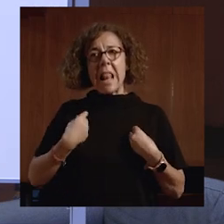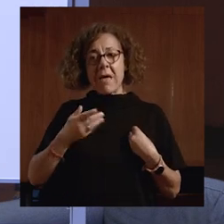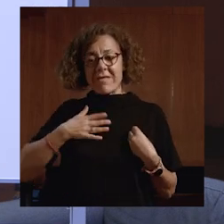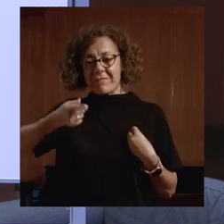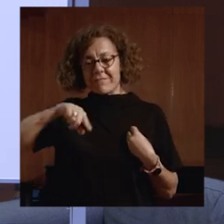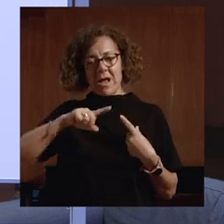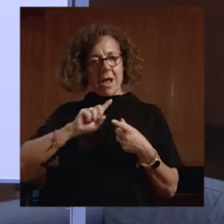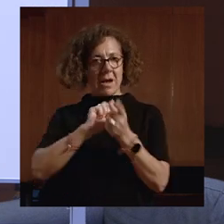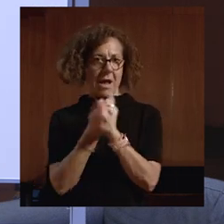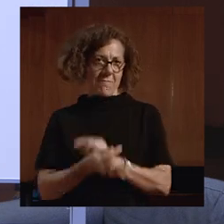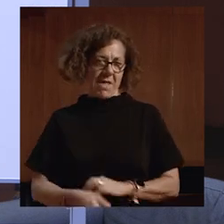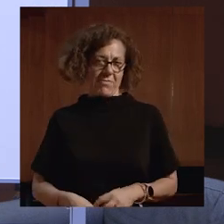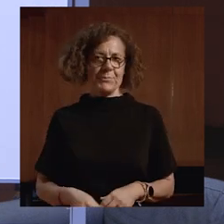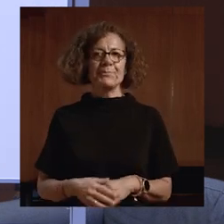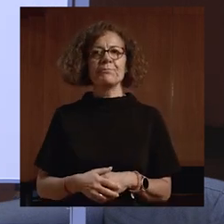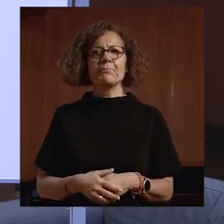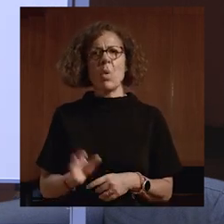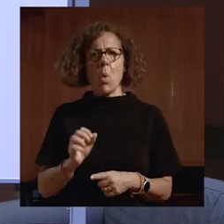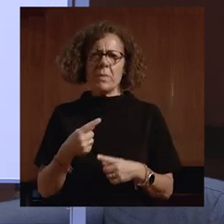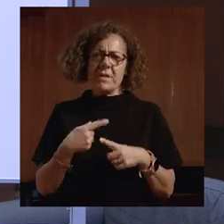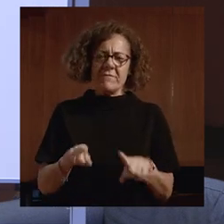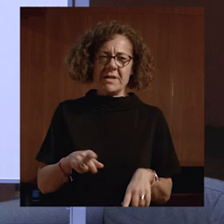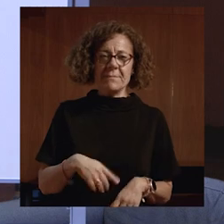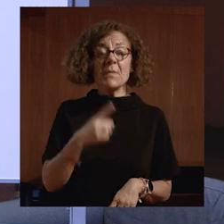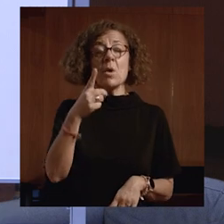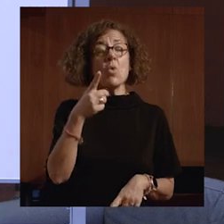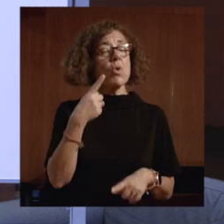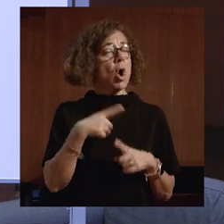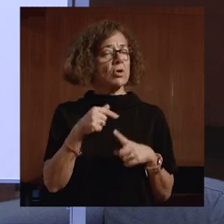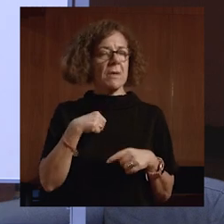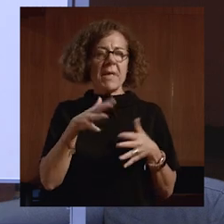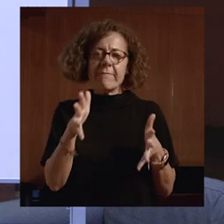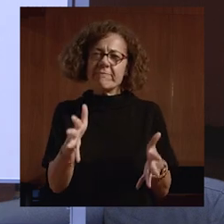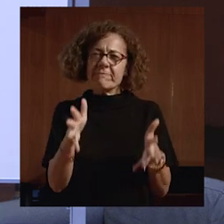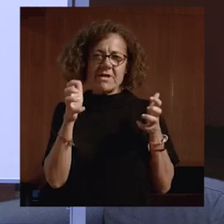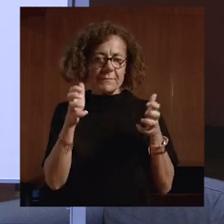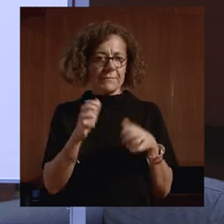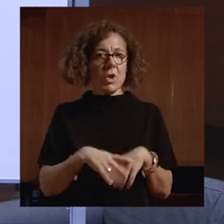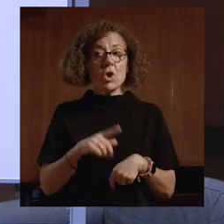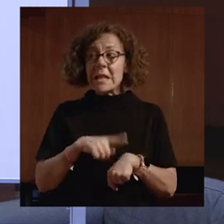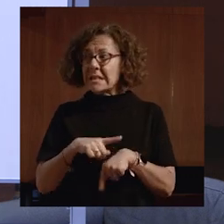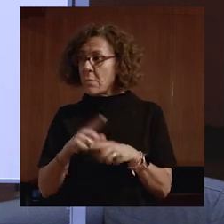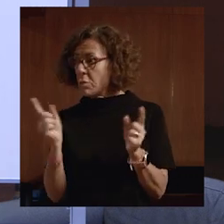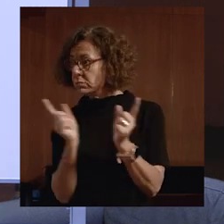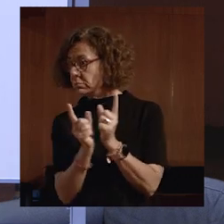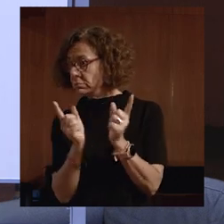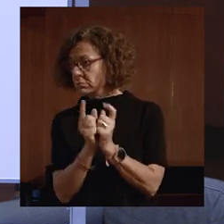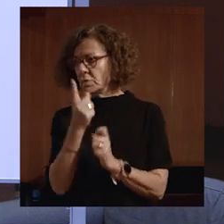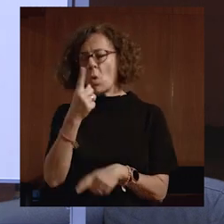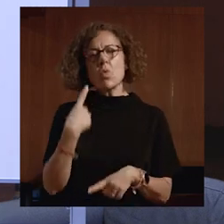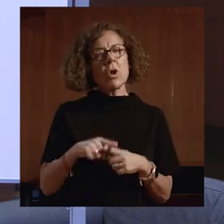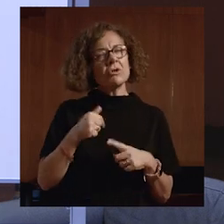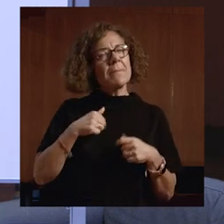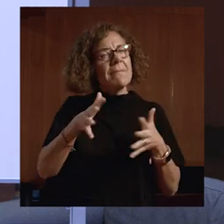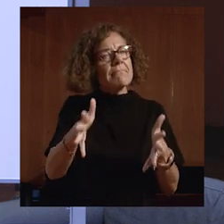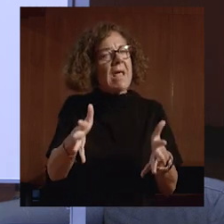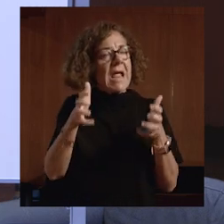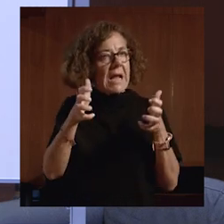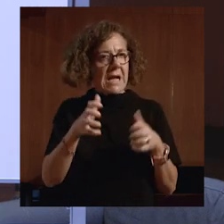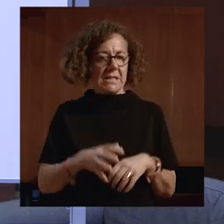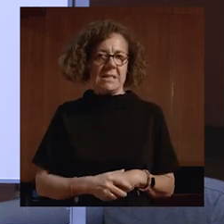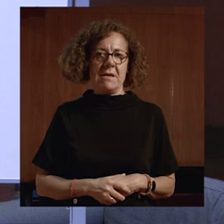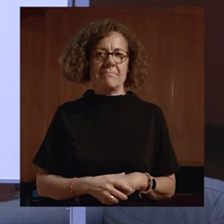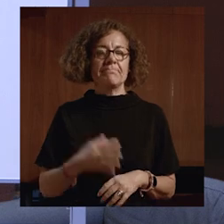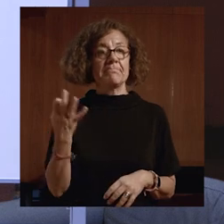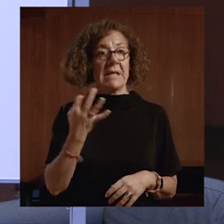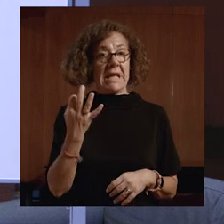diferente? En cualquier caso, una cosa que me encanta, ya tengo ahí 19 minutos y medio, una cosa que me encanta de lo que estoy viendo